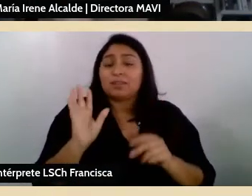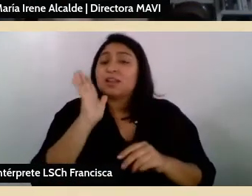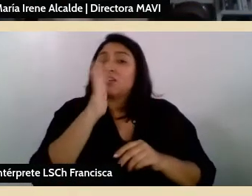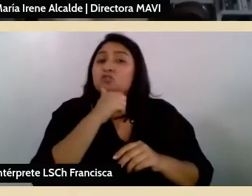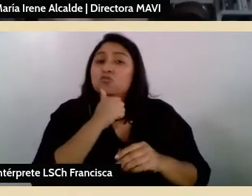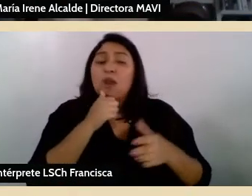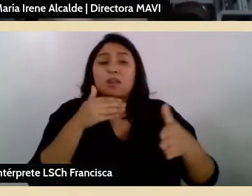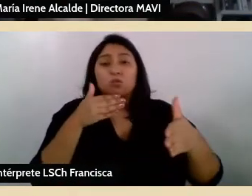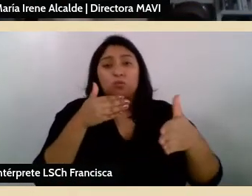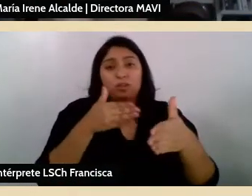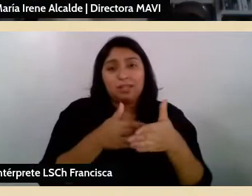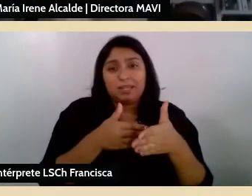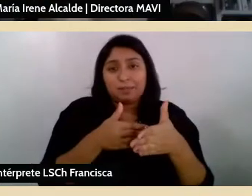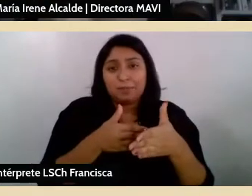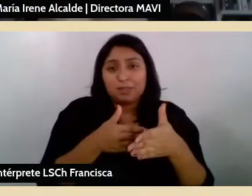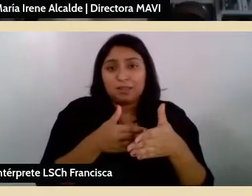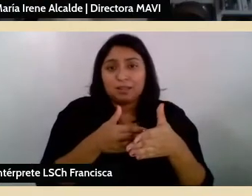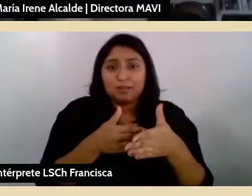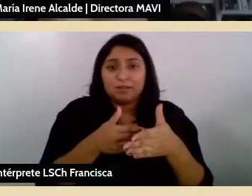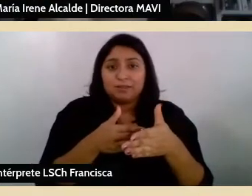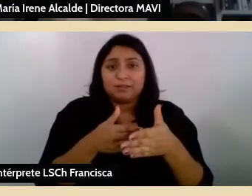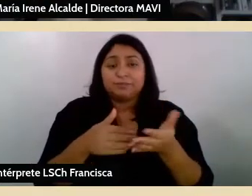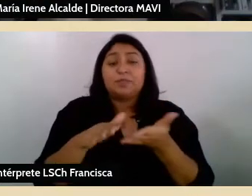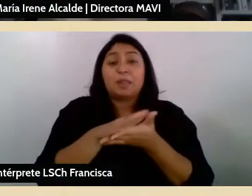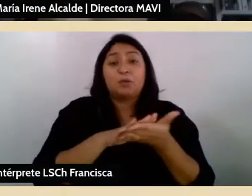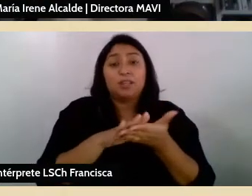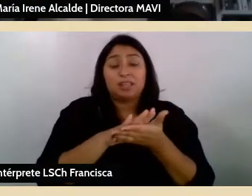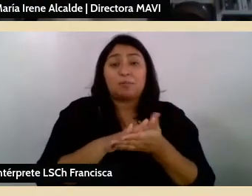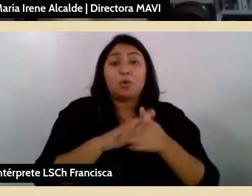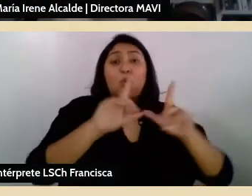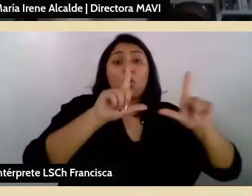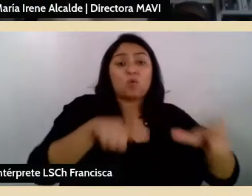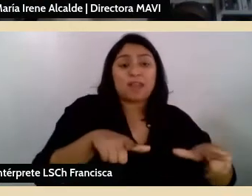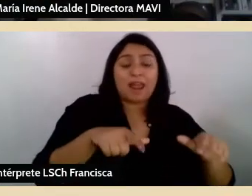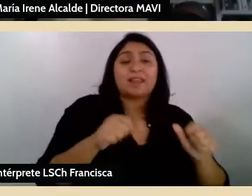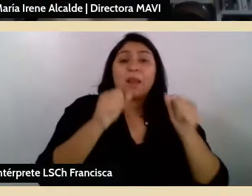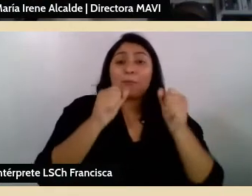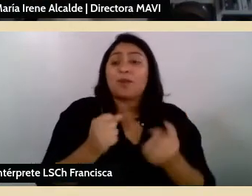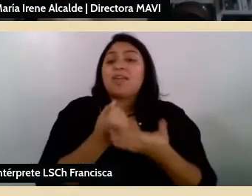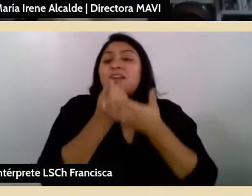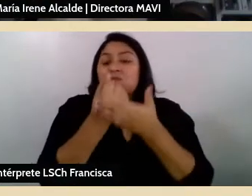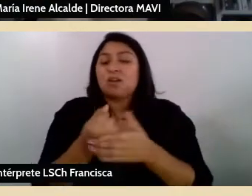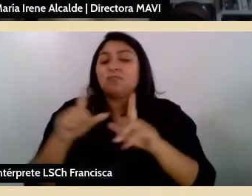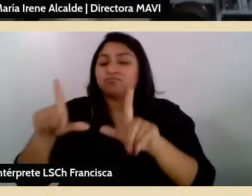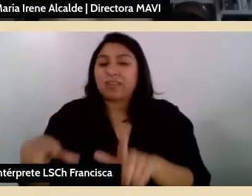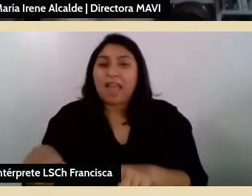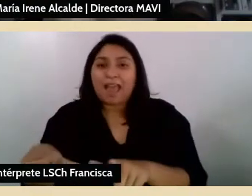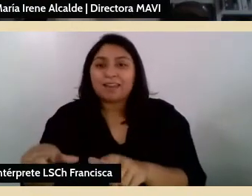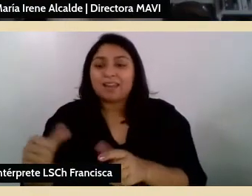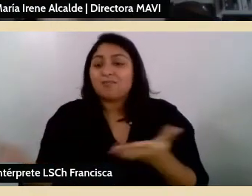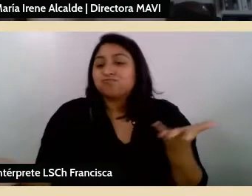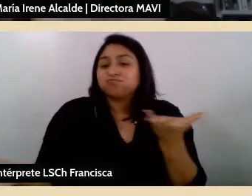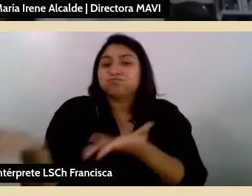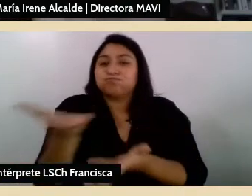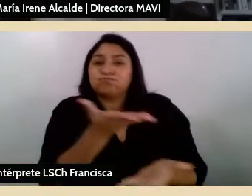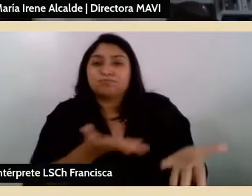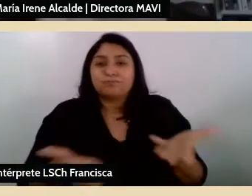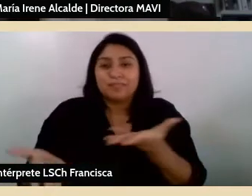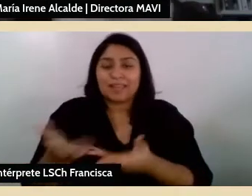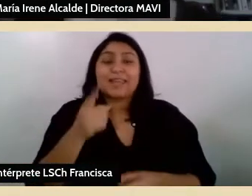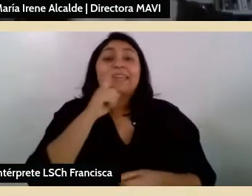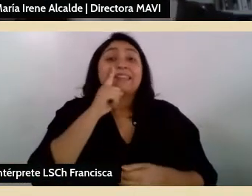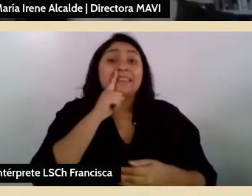entre que una área se pueda colaborar con la otra. Eso tiene sus ventajas y tiene sus desventajas.